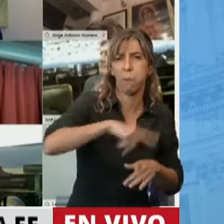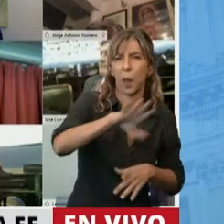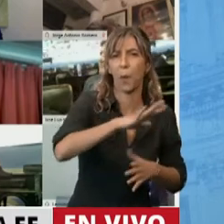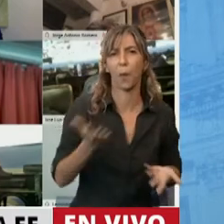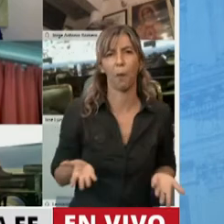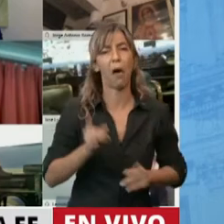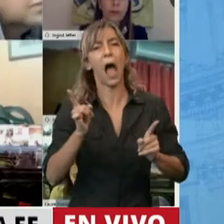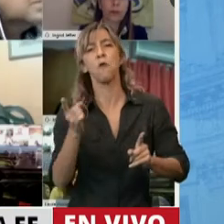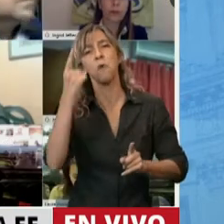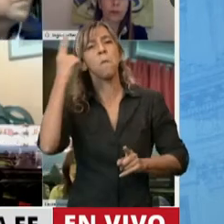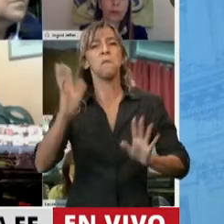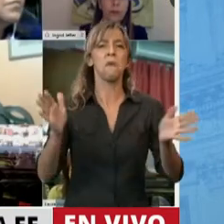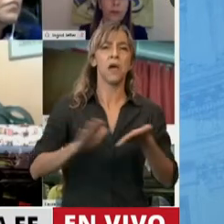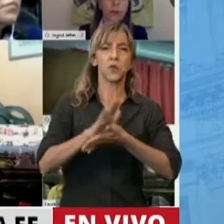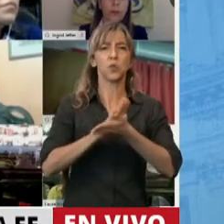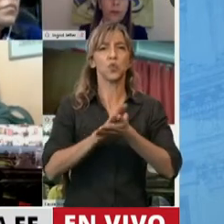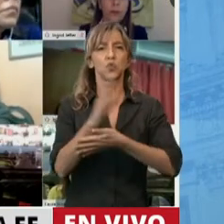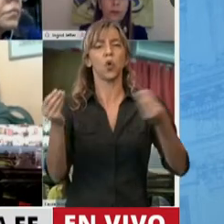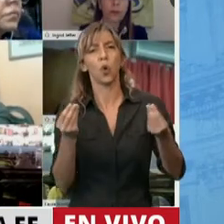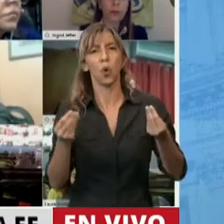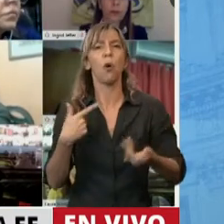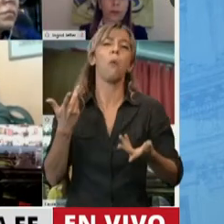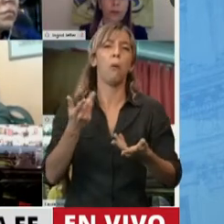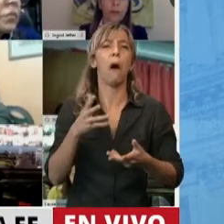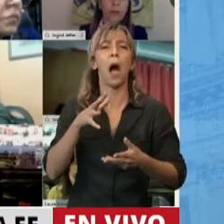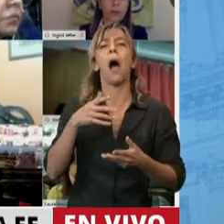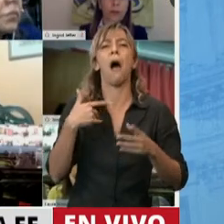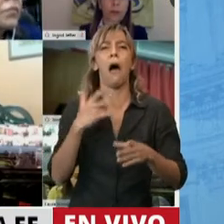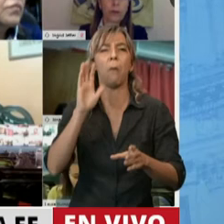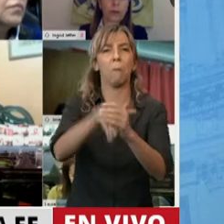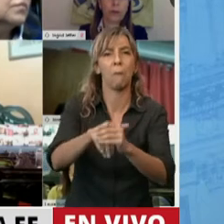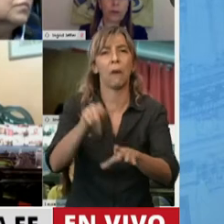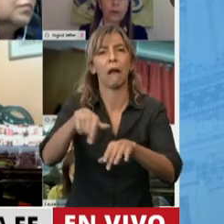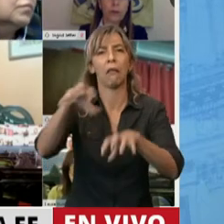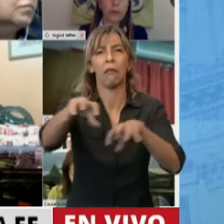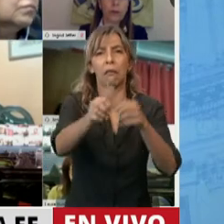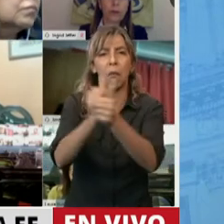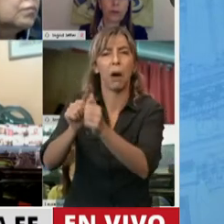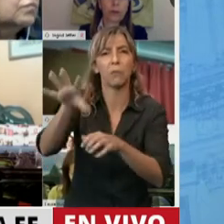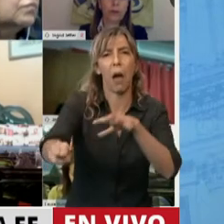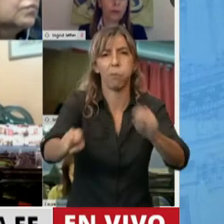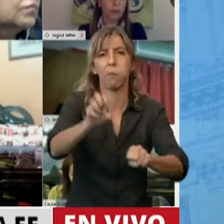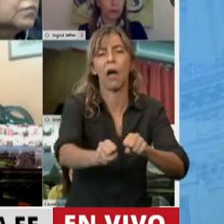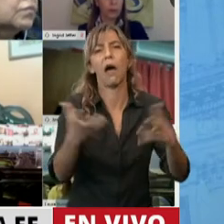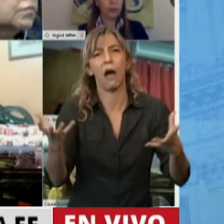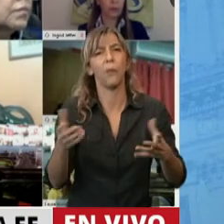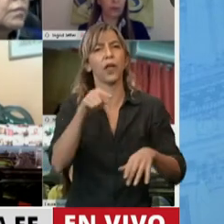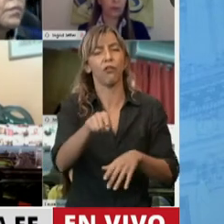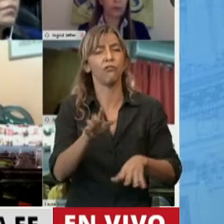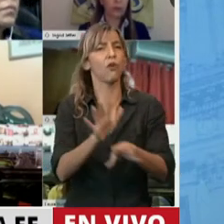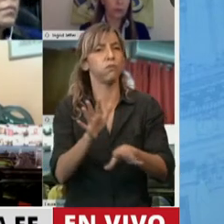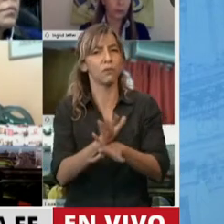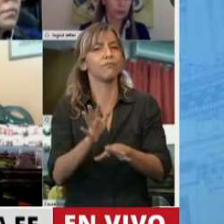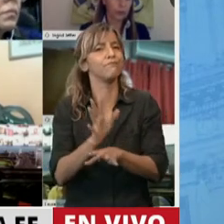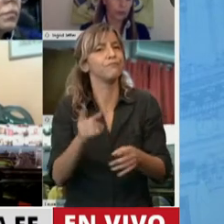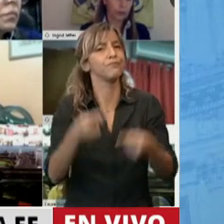se resuelve con intervenciones equivocadas que atrasan en el marco de la iniciativa privada. Defendemos